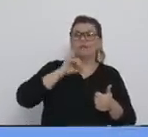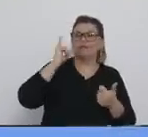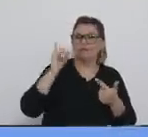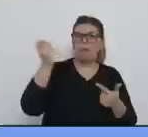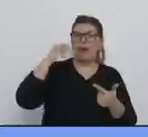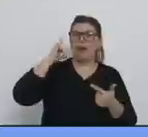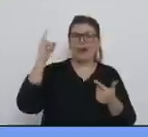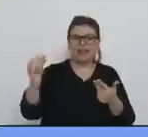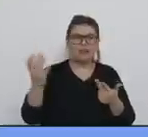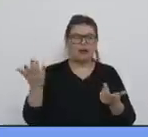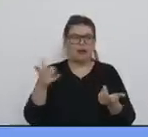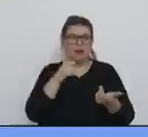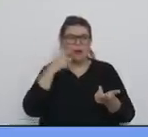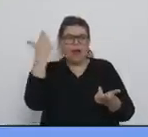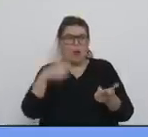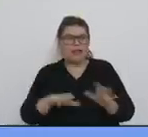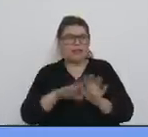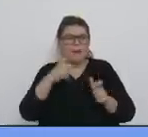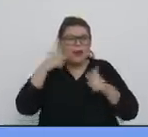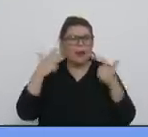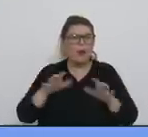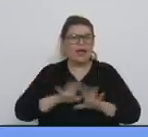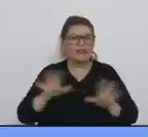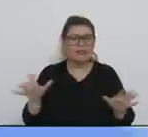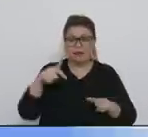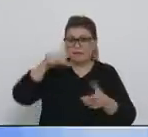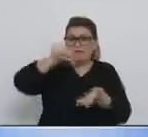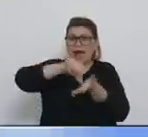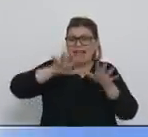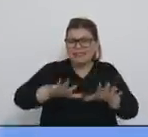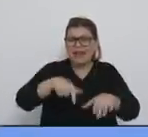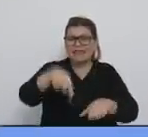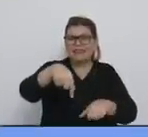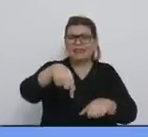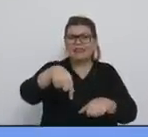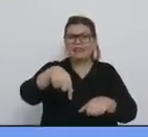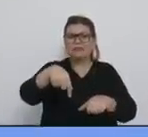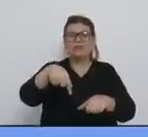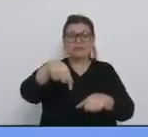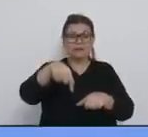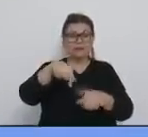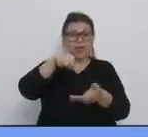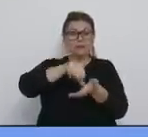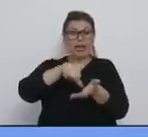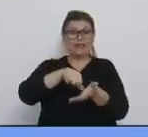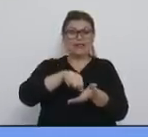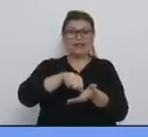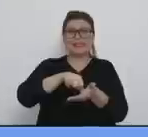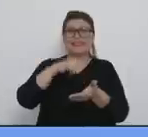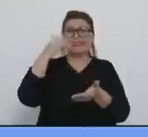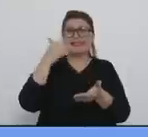y todo es una vergüenza lo que ha pasado en un país en un país en un país que arrastra dos